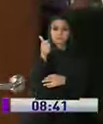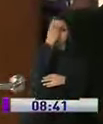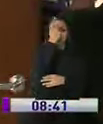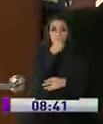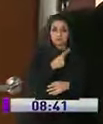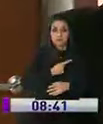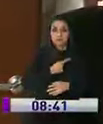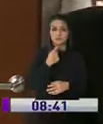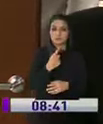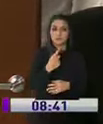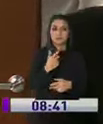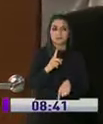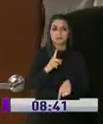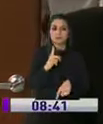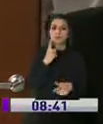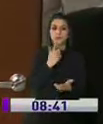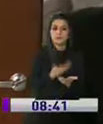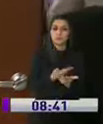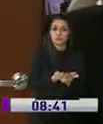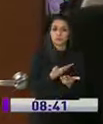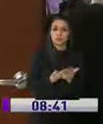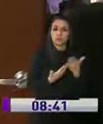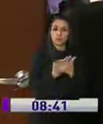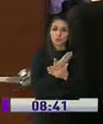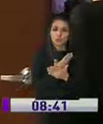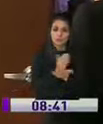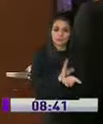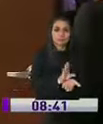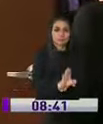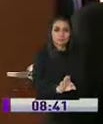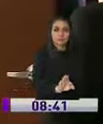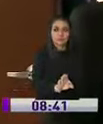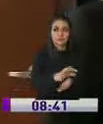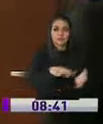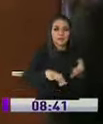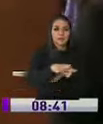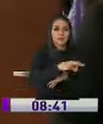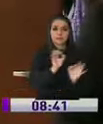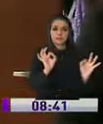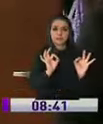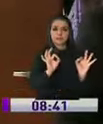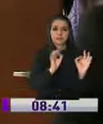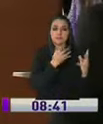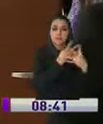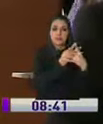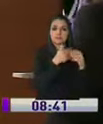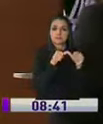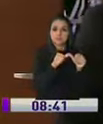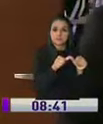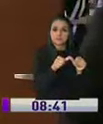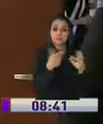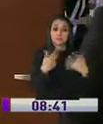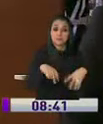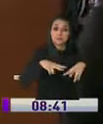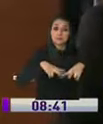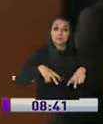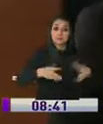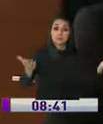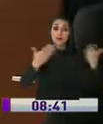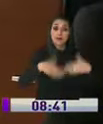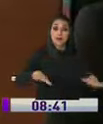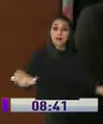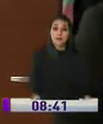elementos o fundamentos nuevos y ha negado la misma. Nosotros terminaremos esta instrucción fiscal en